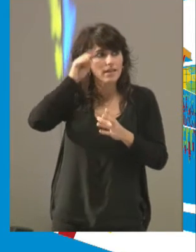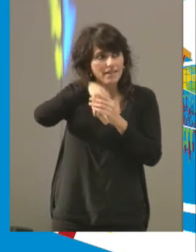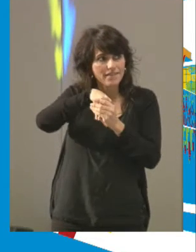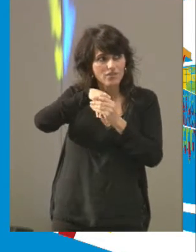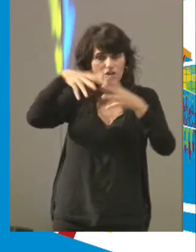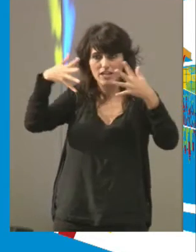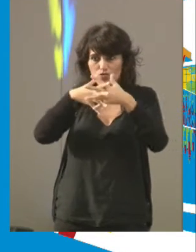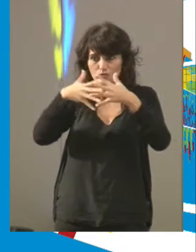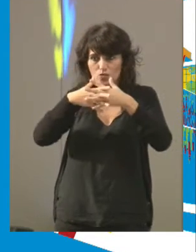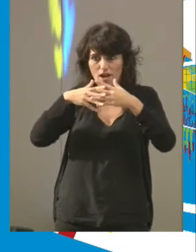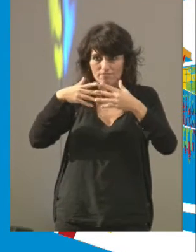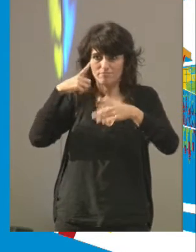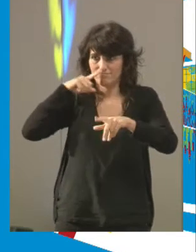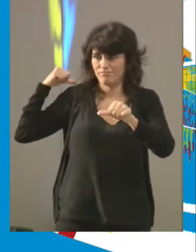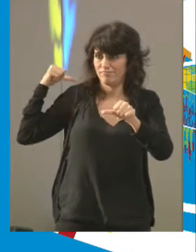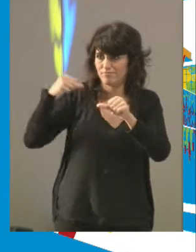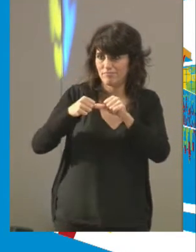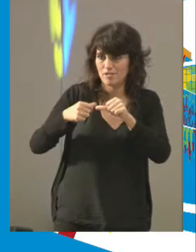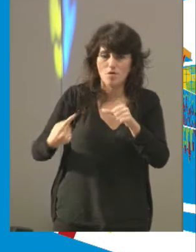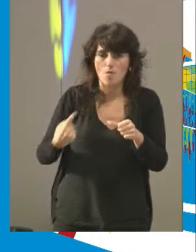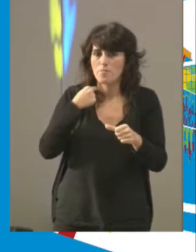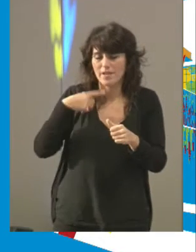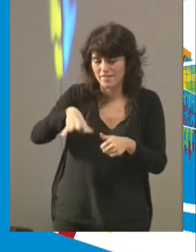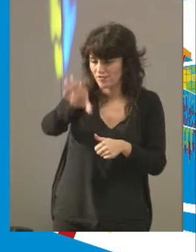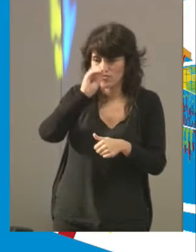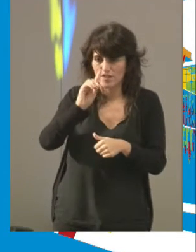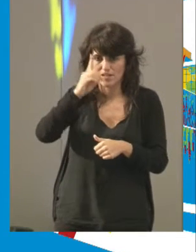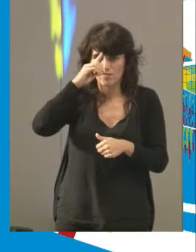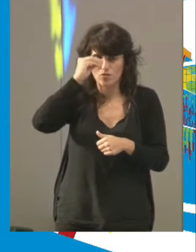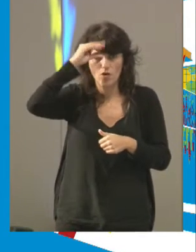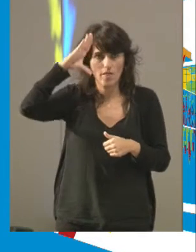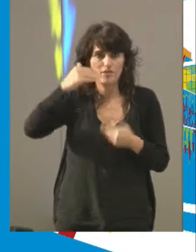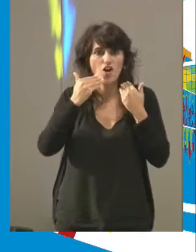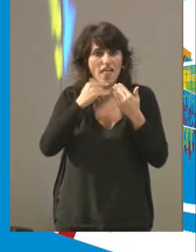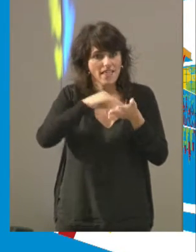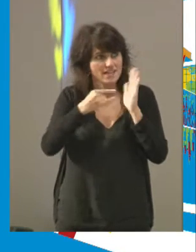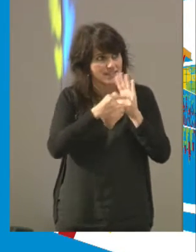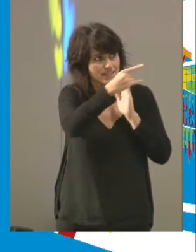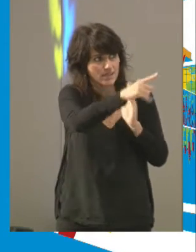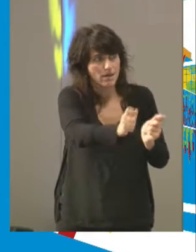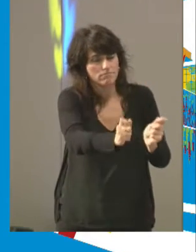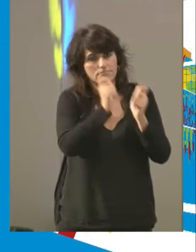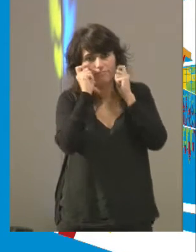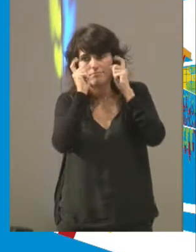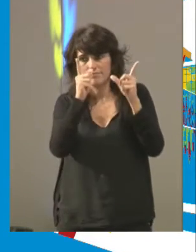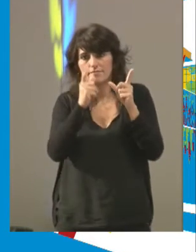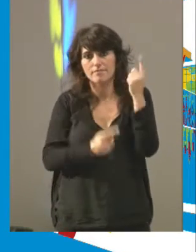estructuras clásicas de transporte, se escapaban dentro de nuestra comprensión y conocimiento. Gracias a este sistema, algunas de las directrices que se recogen